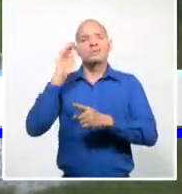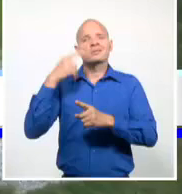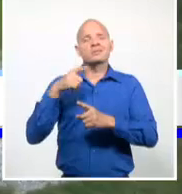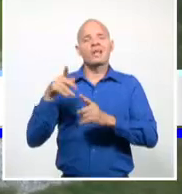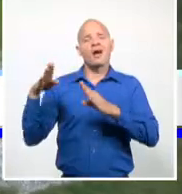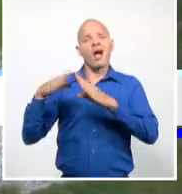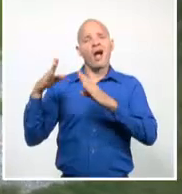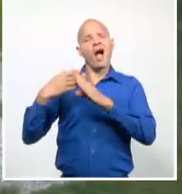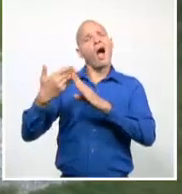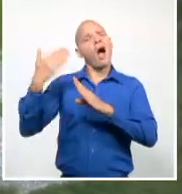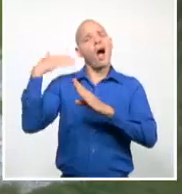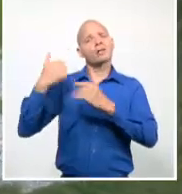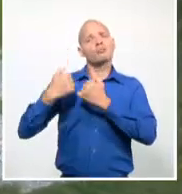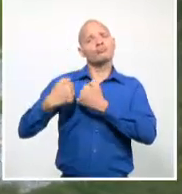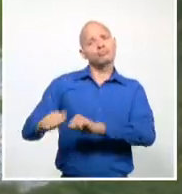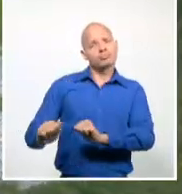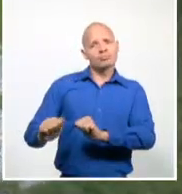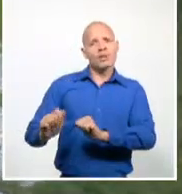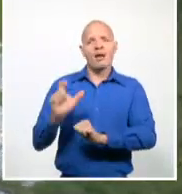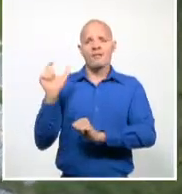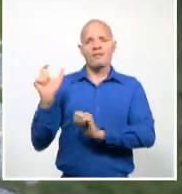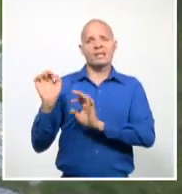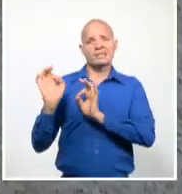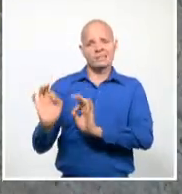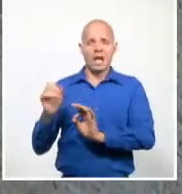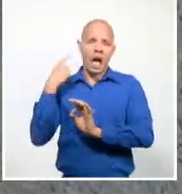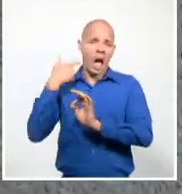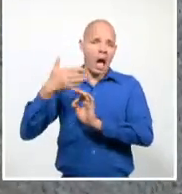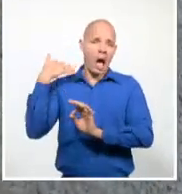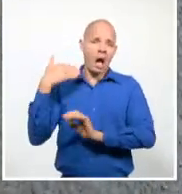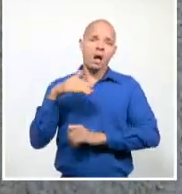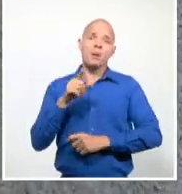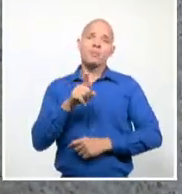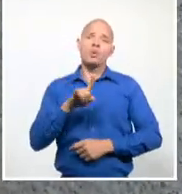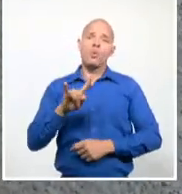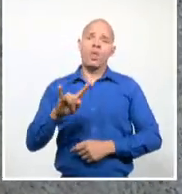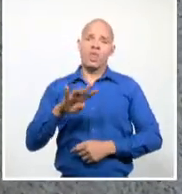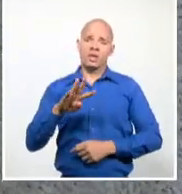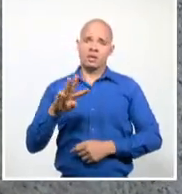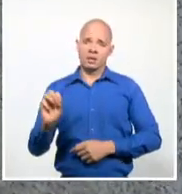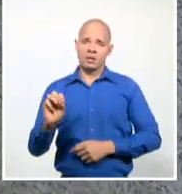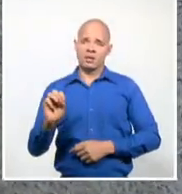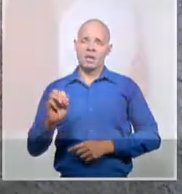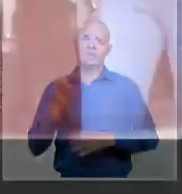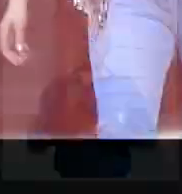naciera Vilma el 7 de abril de 1930 en la ciudad de Santiago de Cuba.